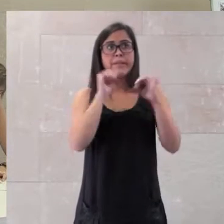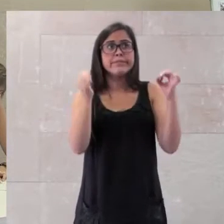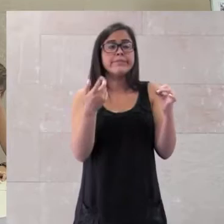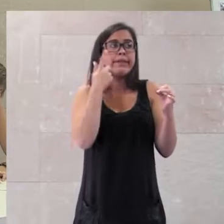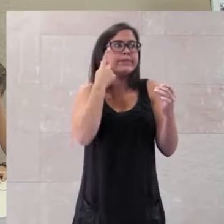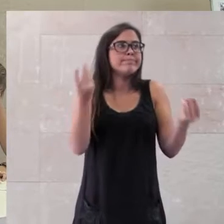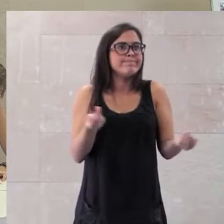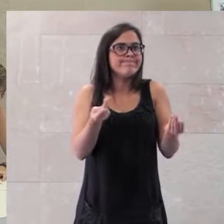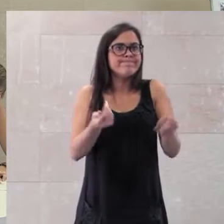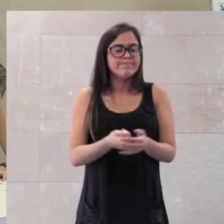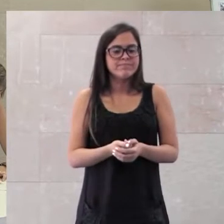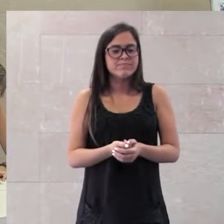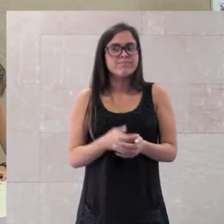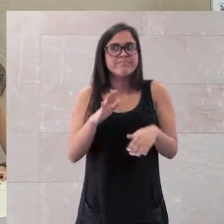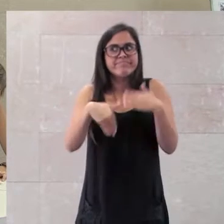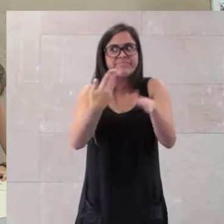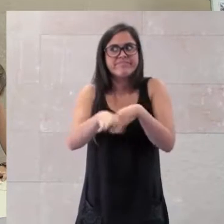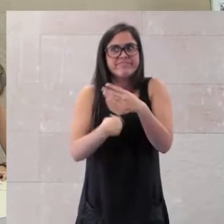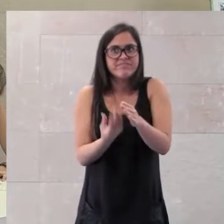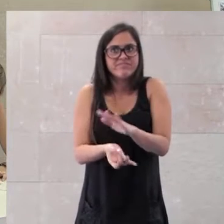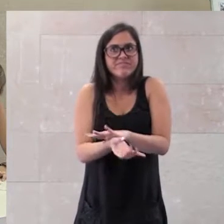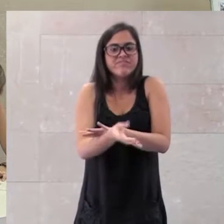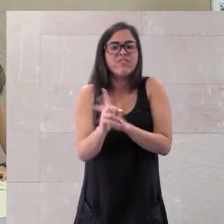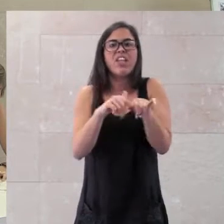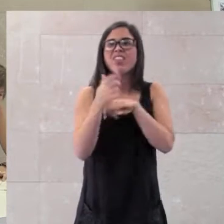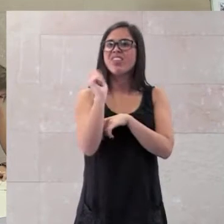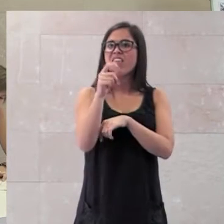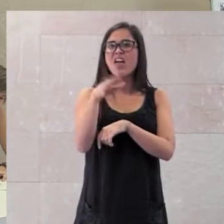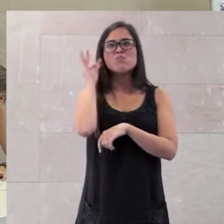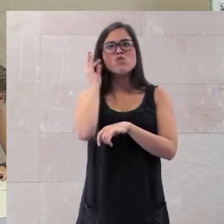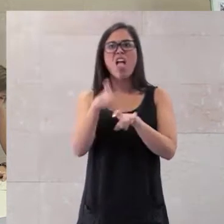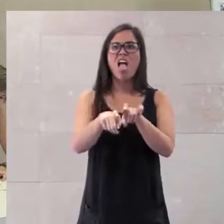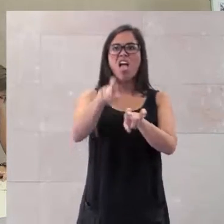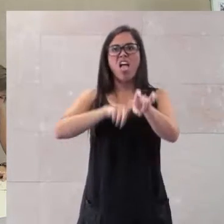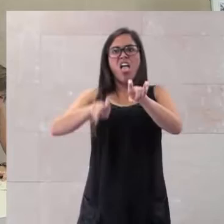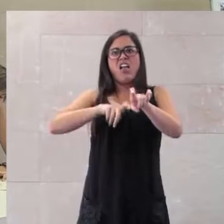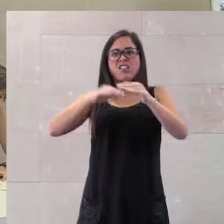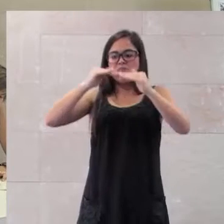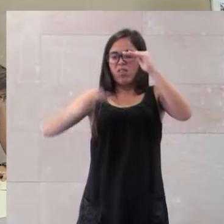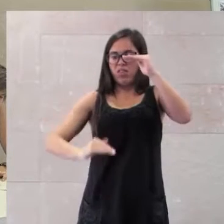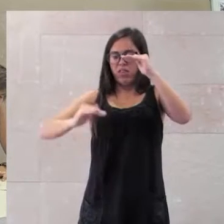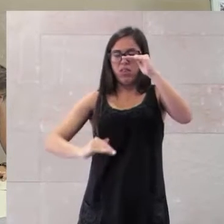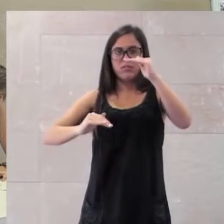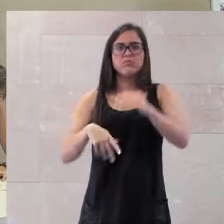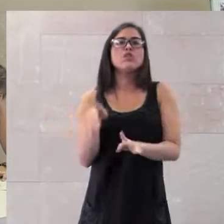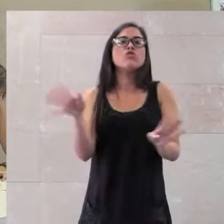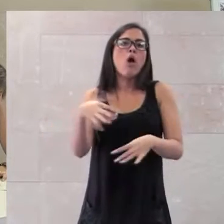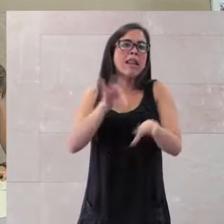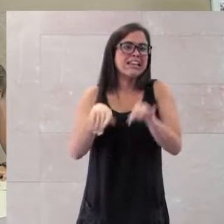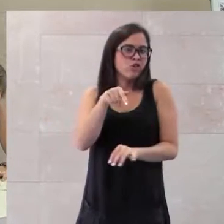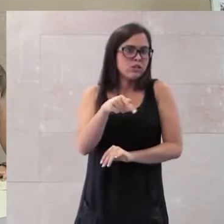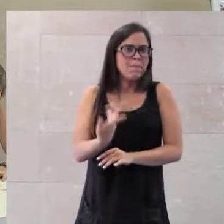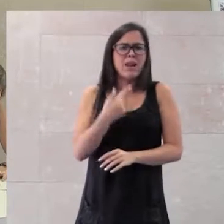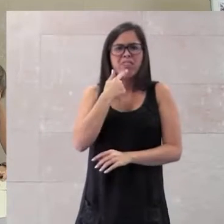ya ves todo lo que está pasando, siempre las mujeres atrás, siempre atrás. Claro, dice muchas más cosas, ¿eh? He elegido esta porque me